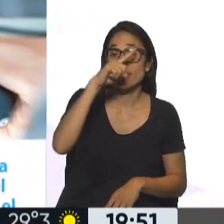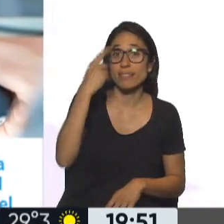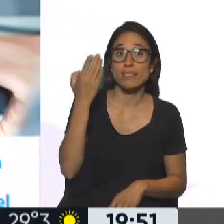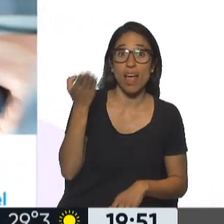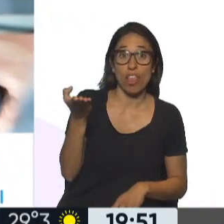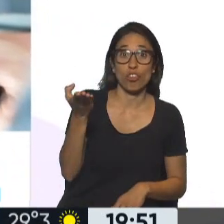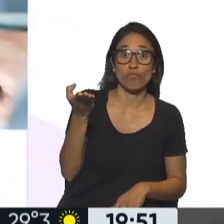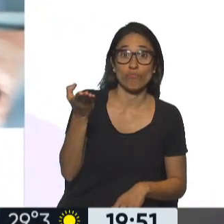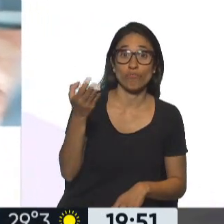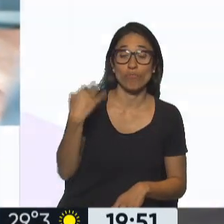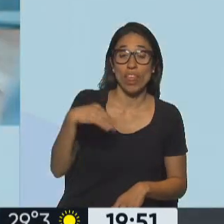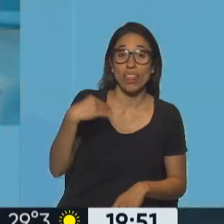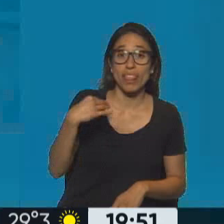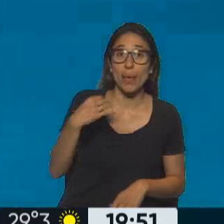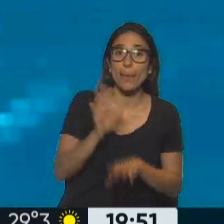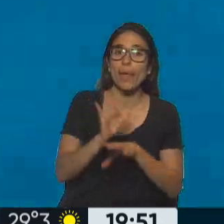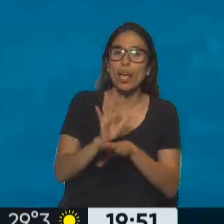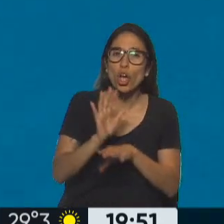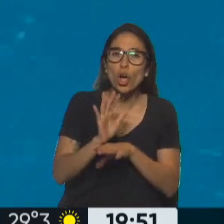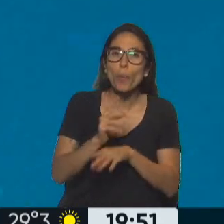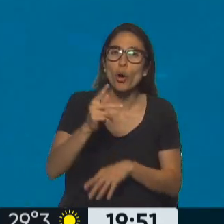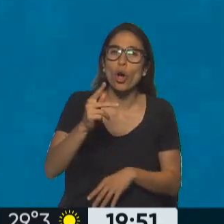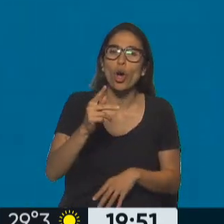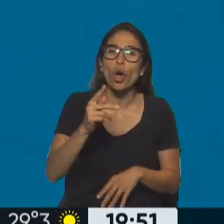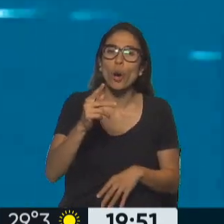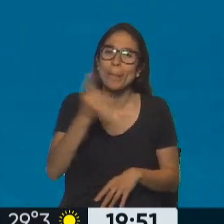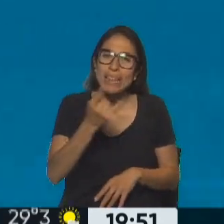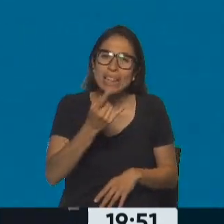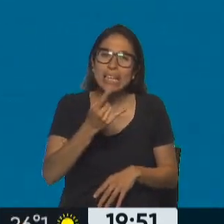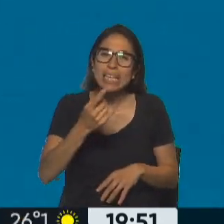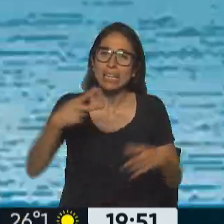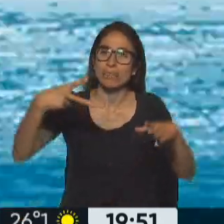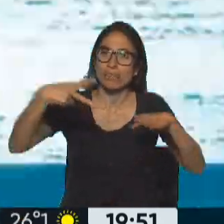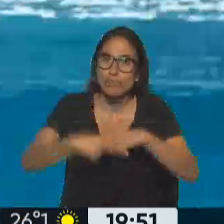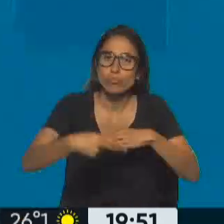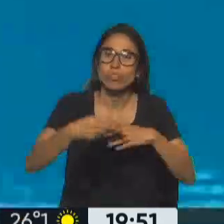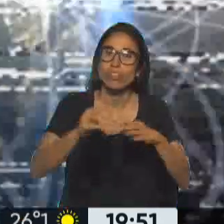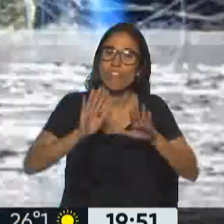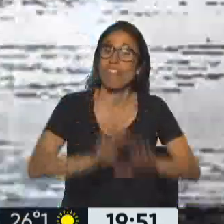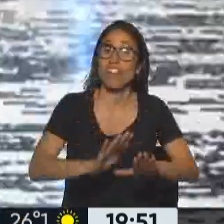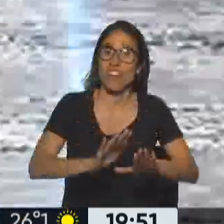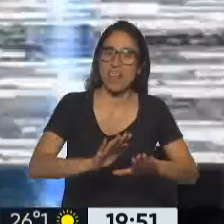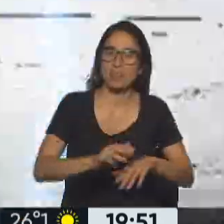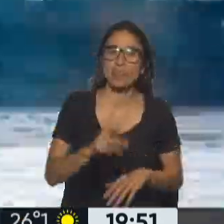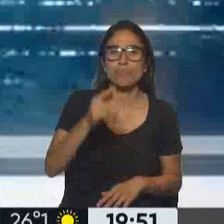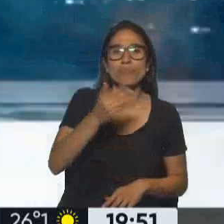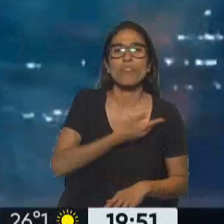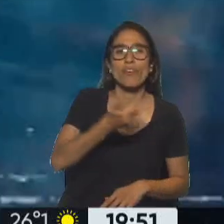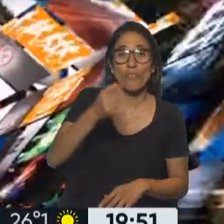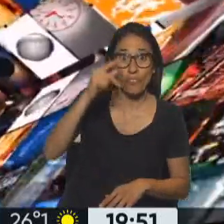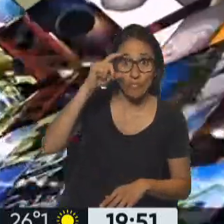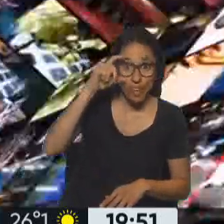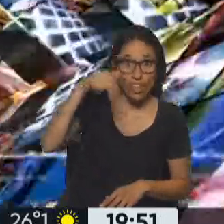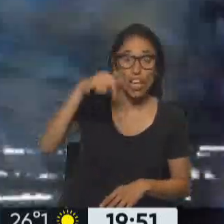frenarlas descubrí que las fake news y los discursos de odio no solamente afectan de forma permanente